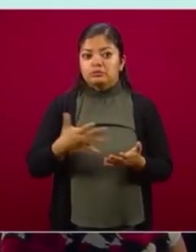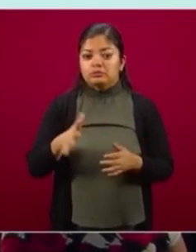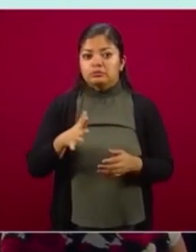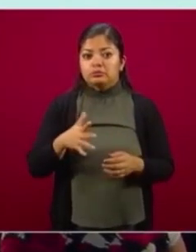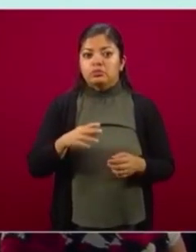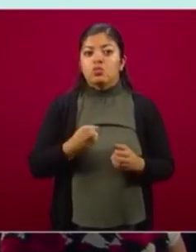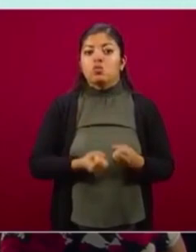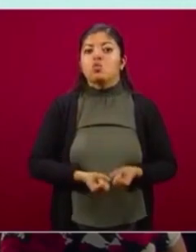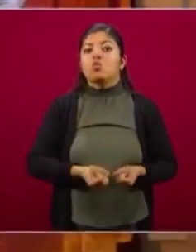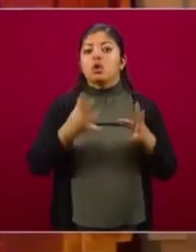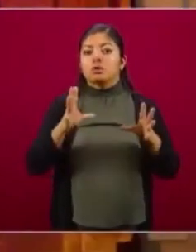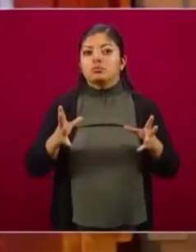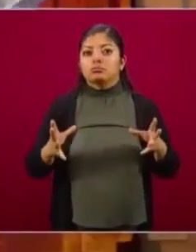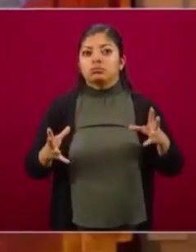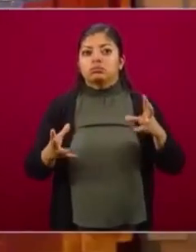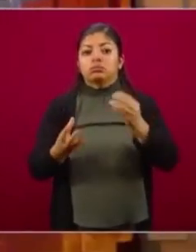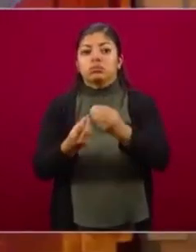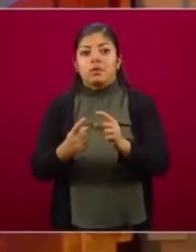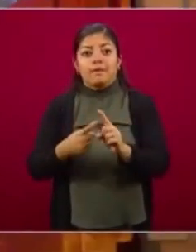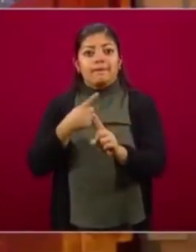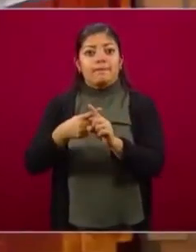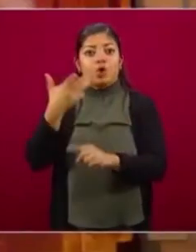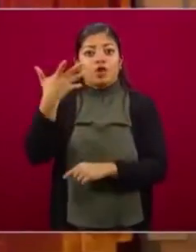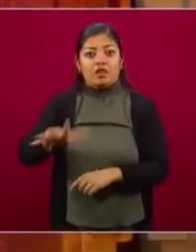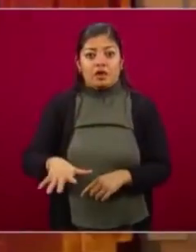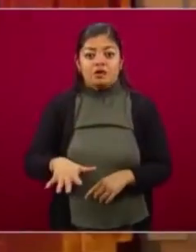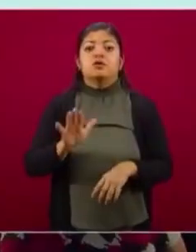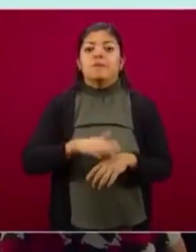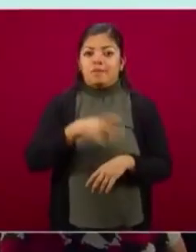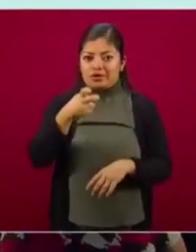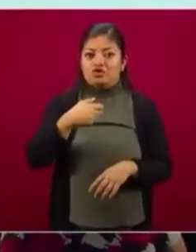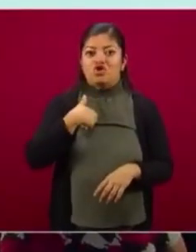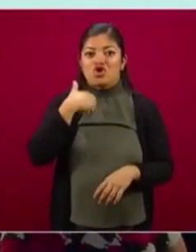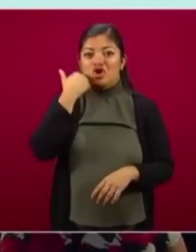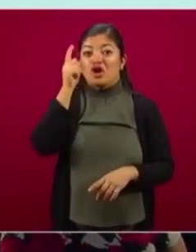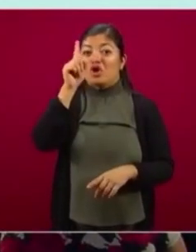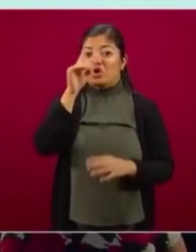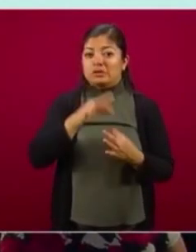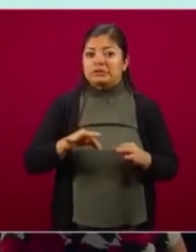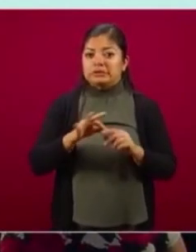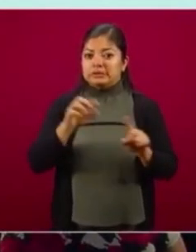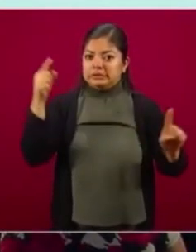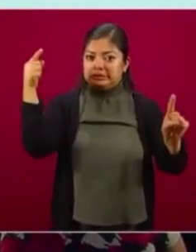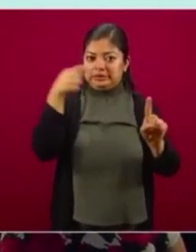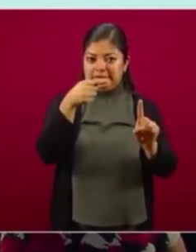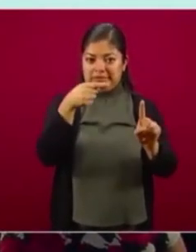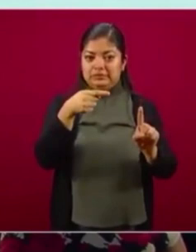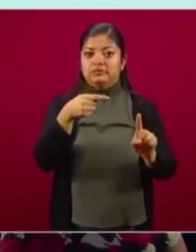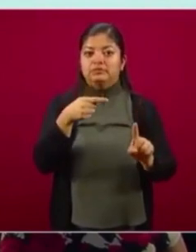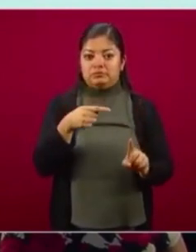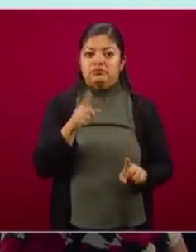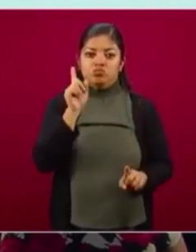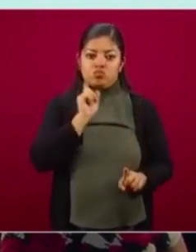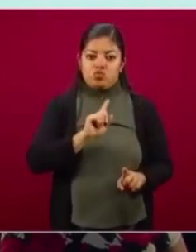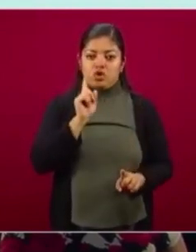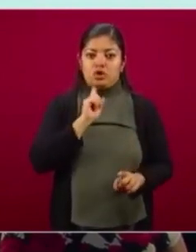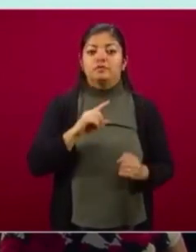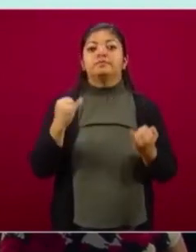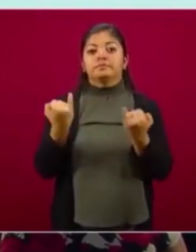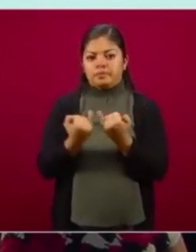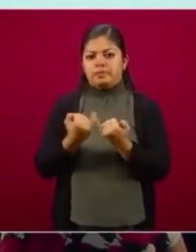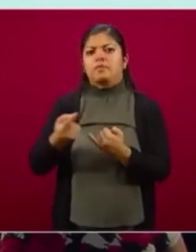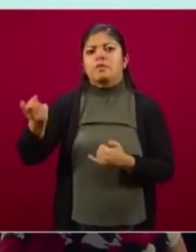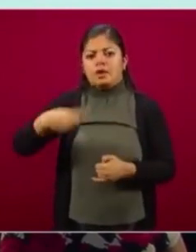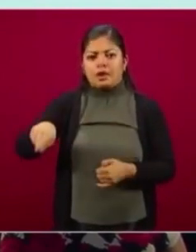para este universo y ahí haces a quienes queremos hoy llegar junto con otro grupo muy importante que son los trabajadores